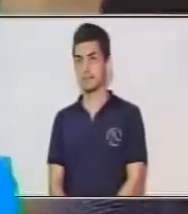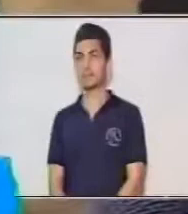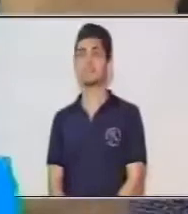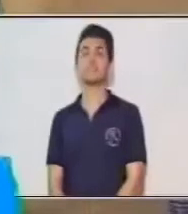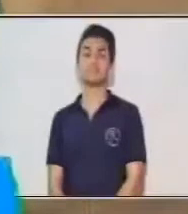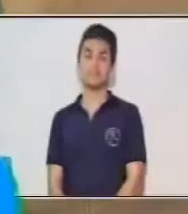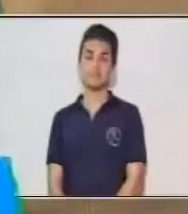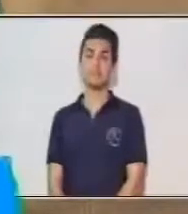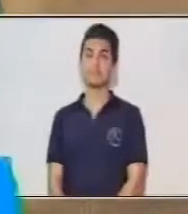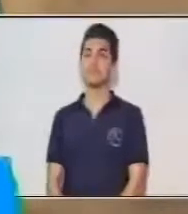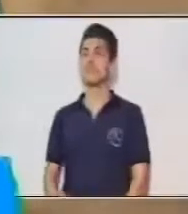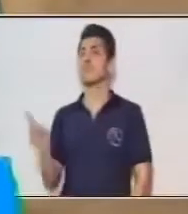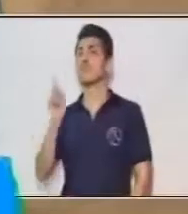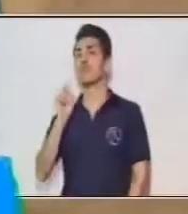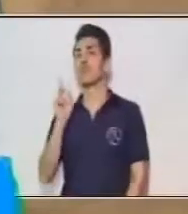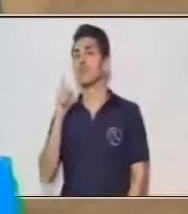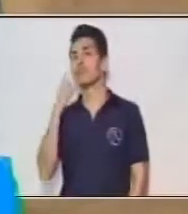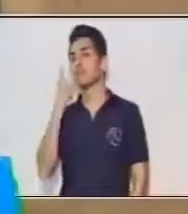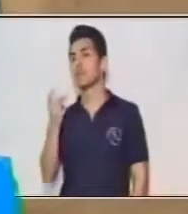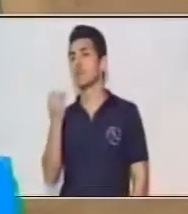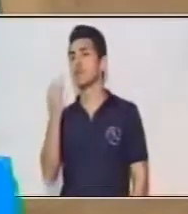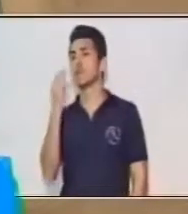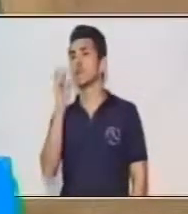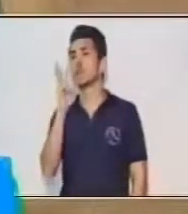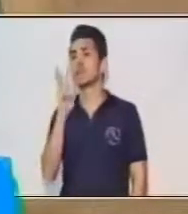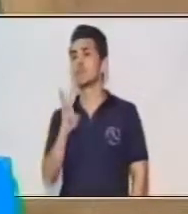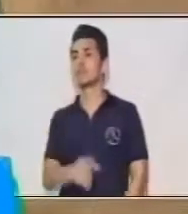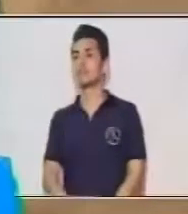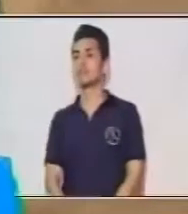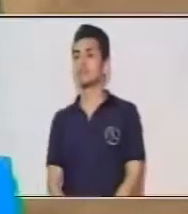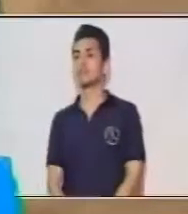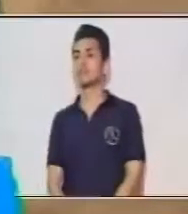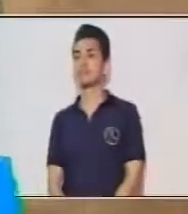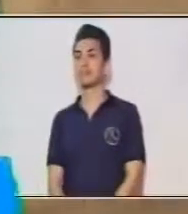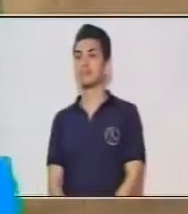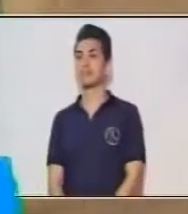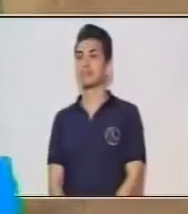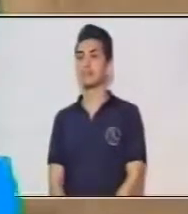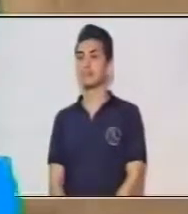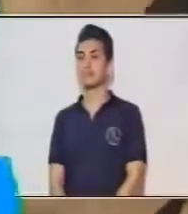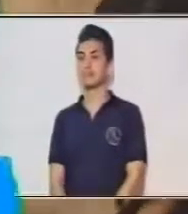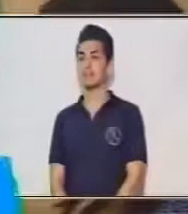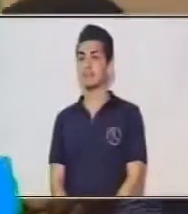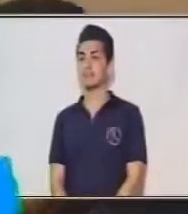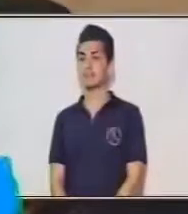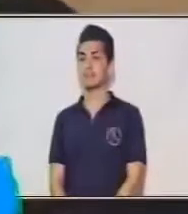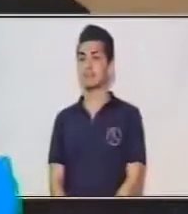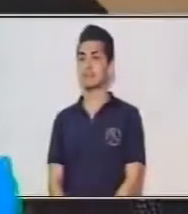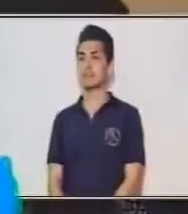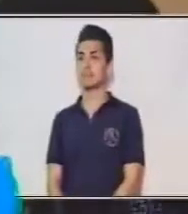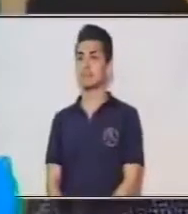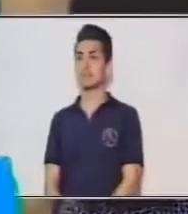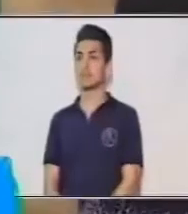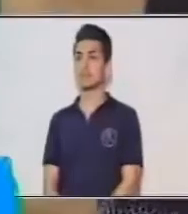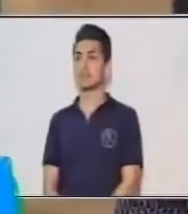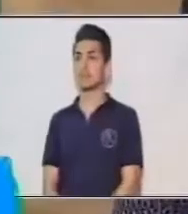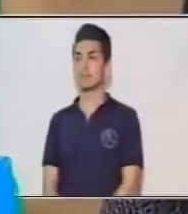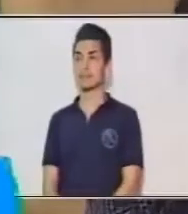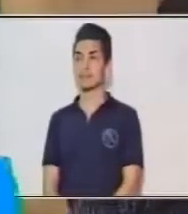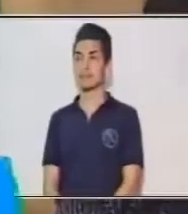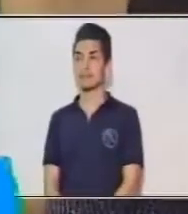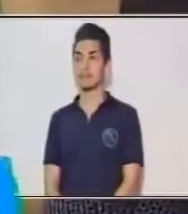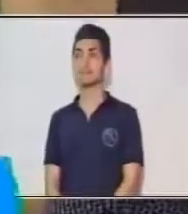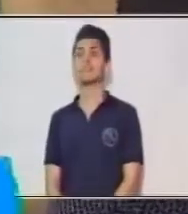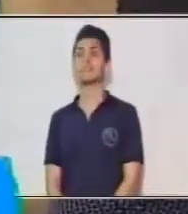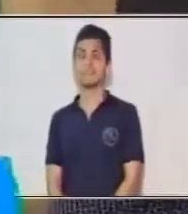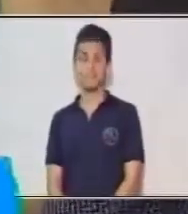¿Dónde podríamos encontrar el número 3? Muy bien, excelente. El número 3 vamos